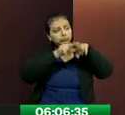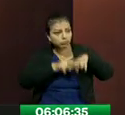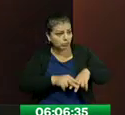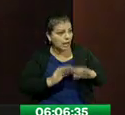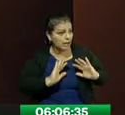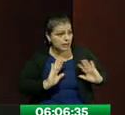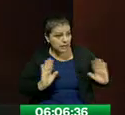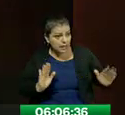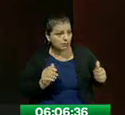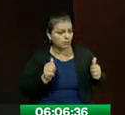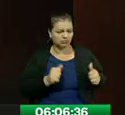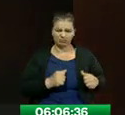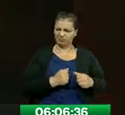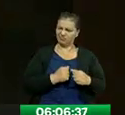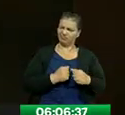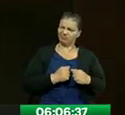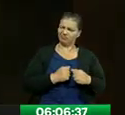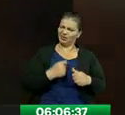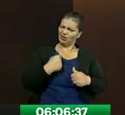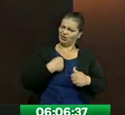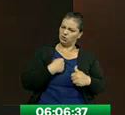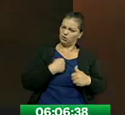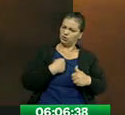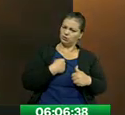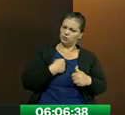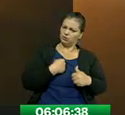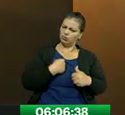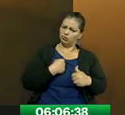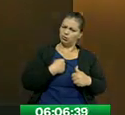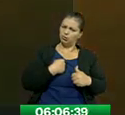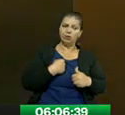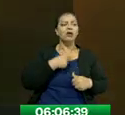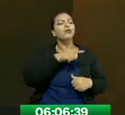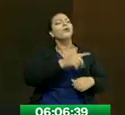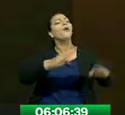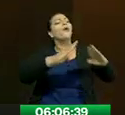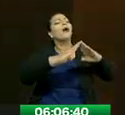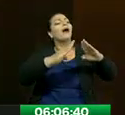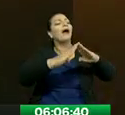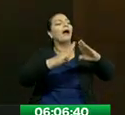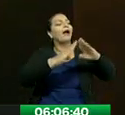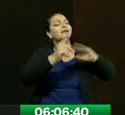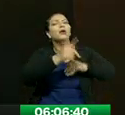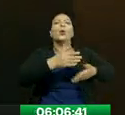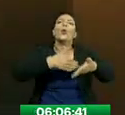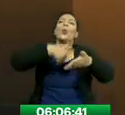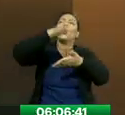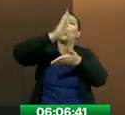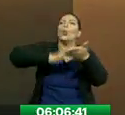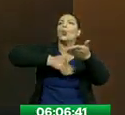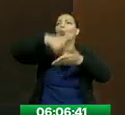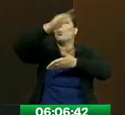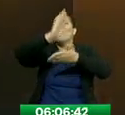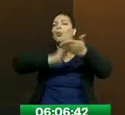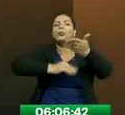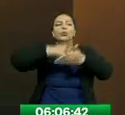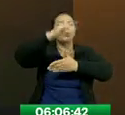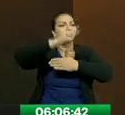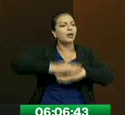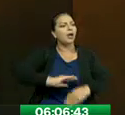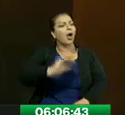el sanitario, que si hay agua, que las mangas. Y él poniéndole dice, los periquitos, que se vea más bonita, y te olvidas de electricidad. Y el sistema